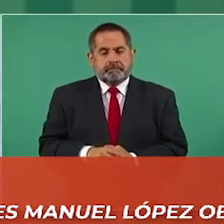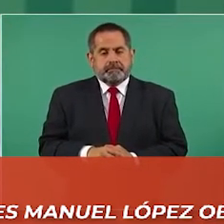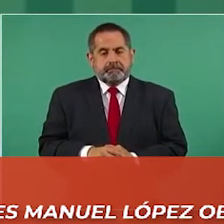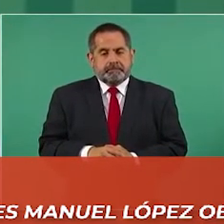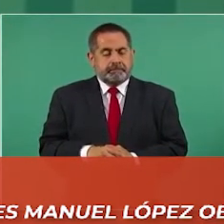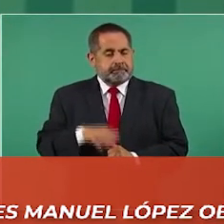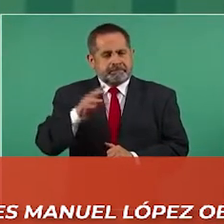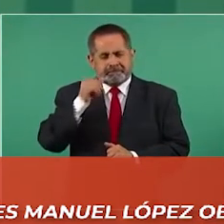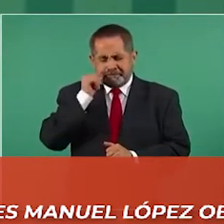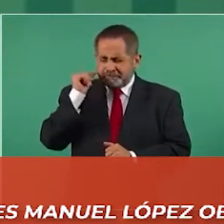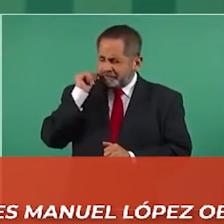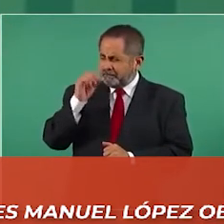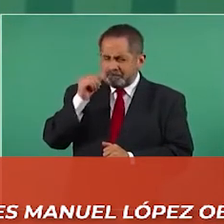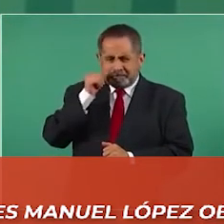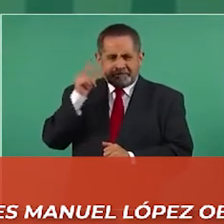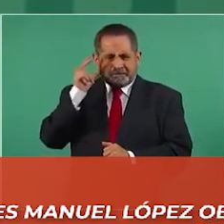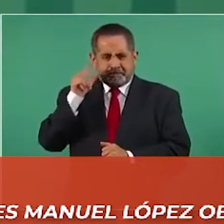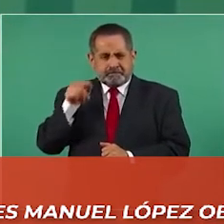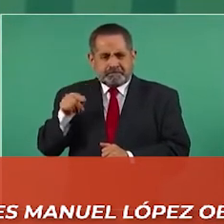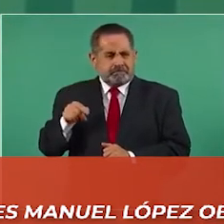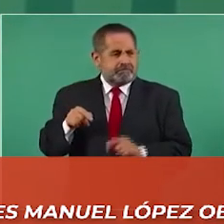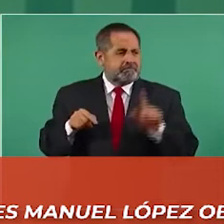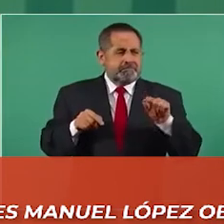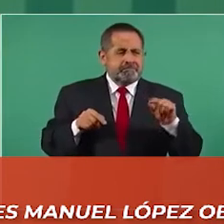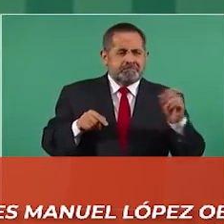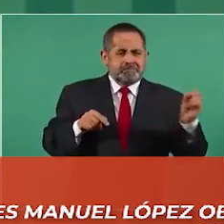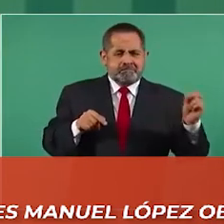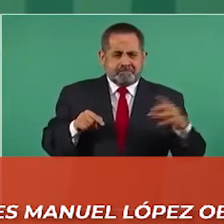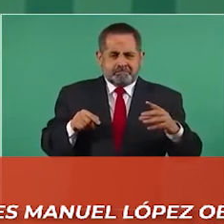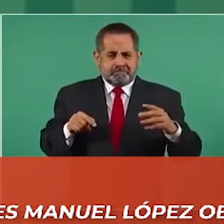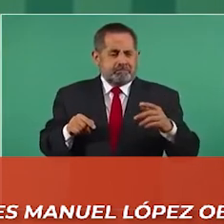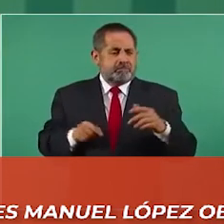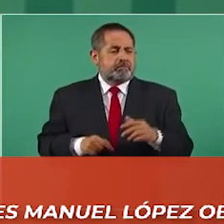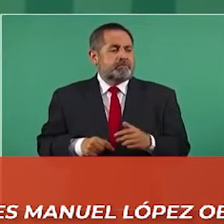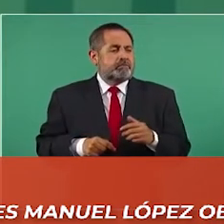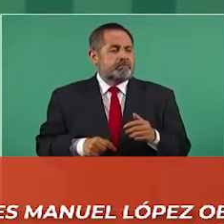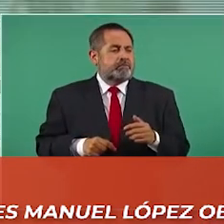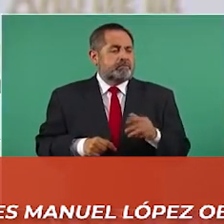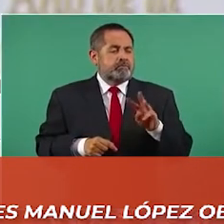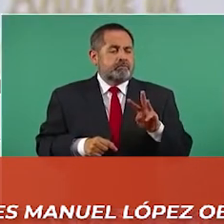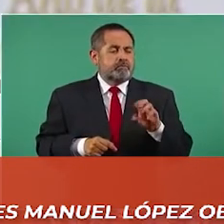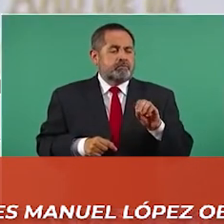Y ayer o antier le contestó a Woldenberg